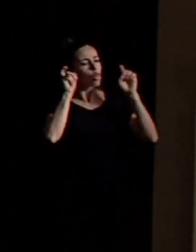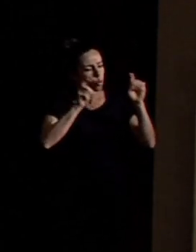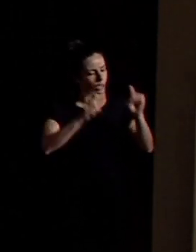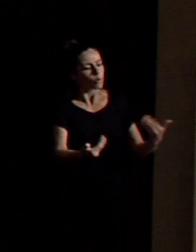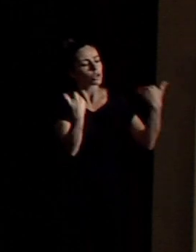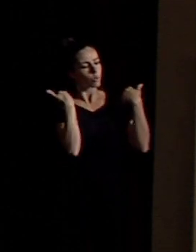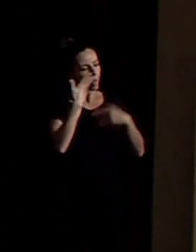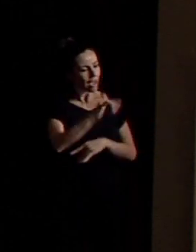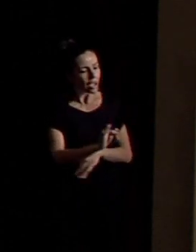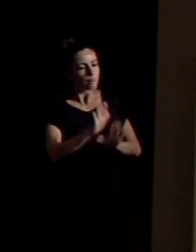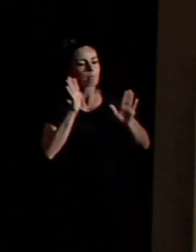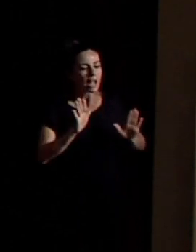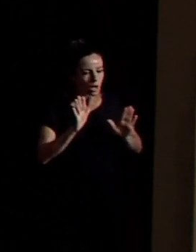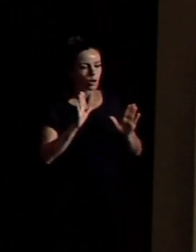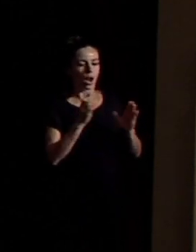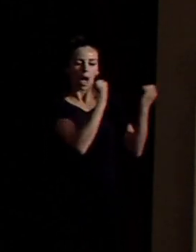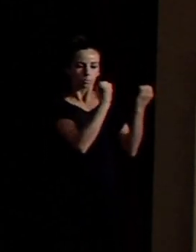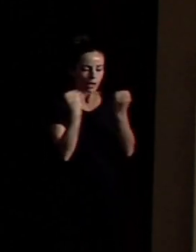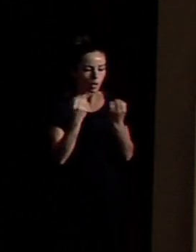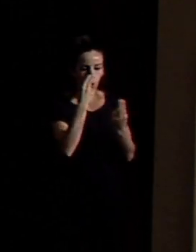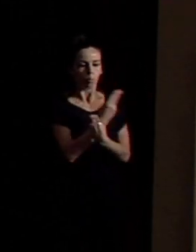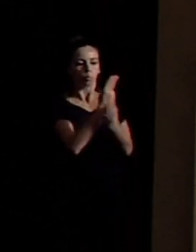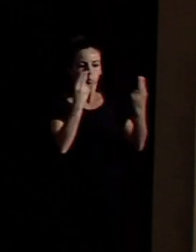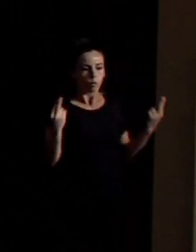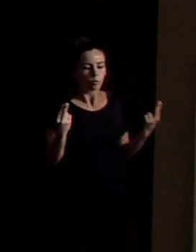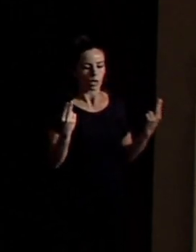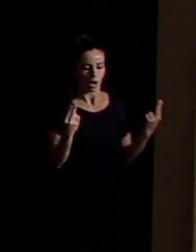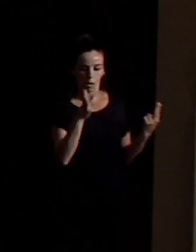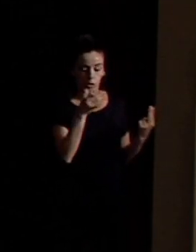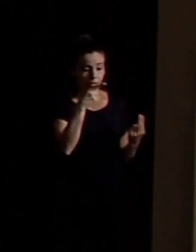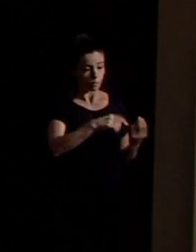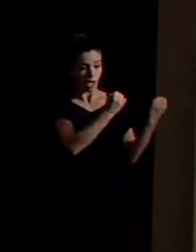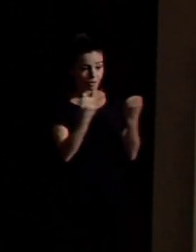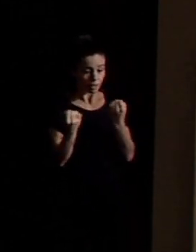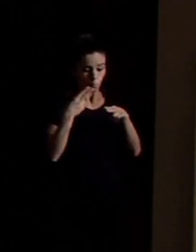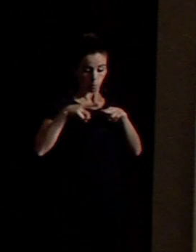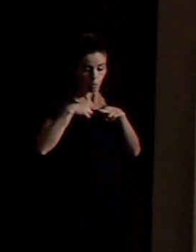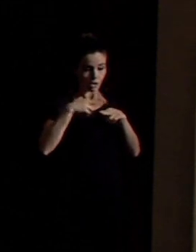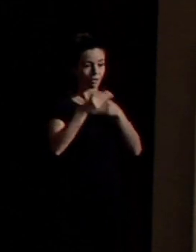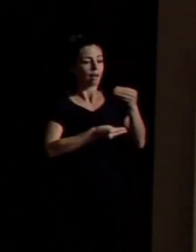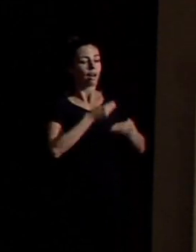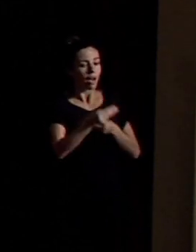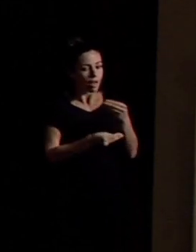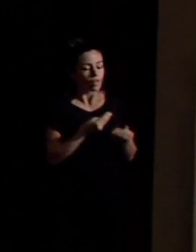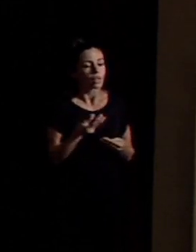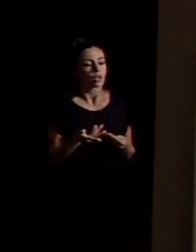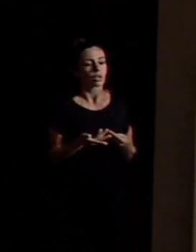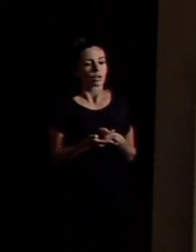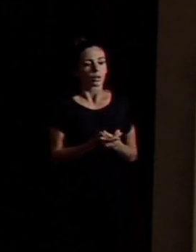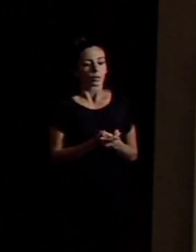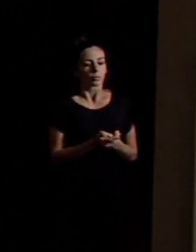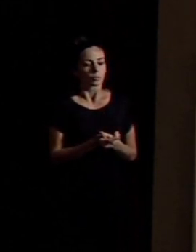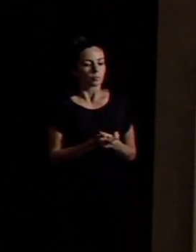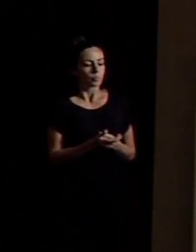pero las administraciones públicas, como administraciones que también hacen política, porque